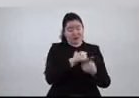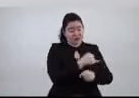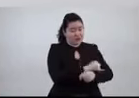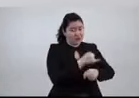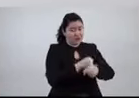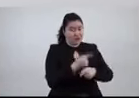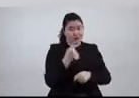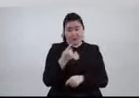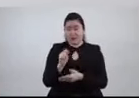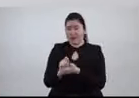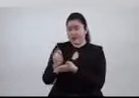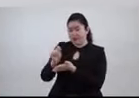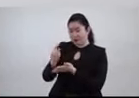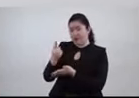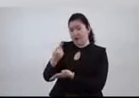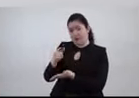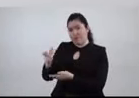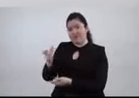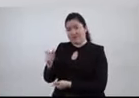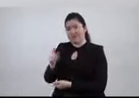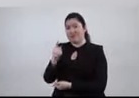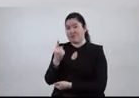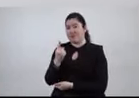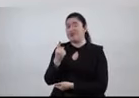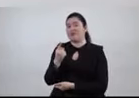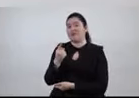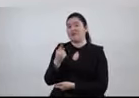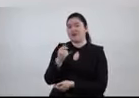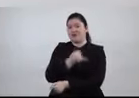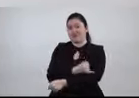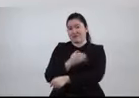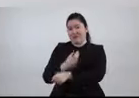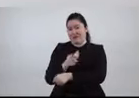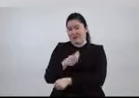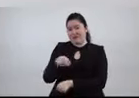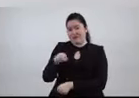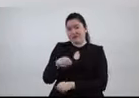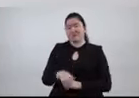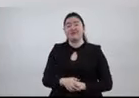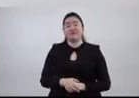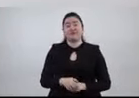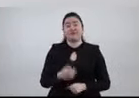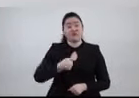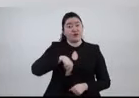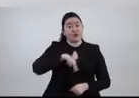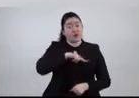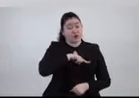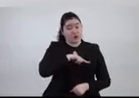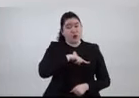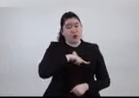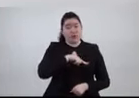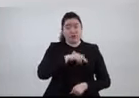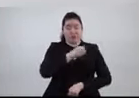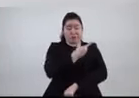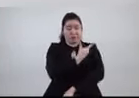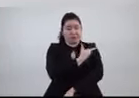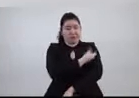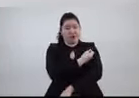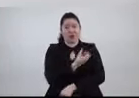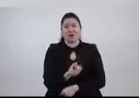y una sede en Tláhuac, una sede en Xochimilco y una sede en Iztacalco. Estaremos vacunando pues a más de